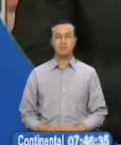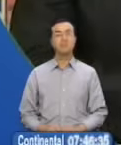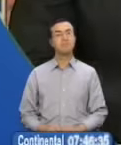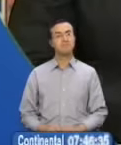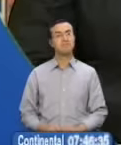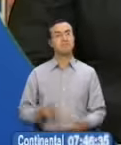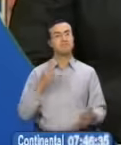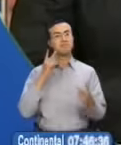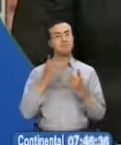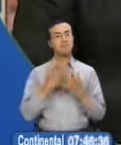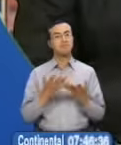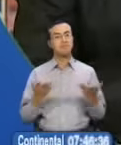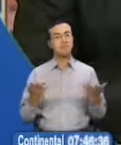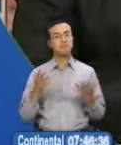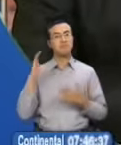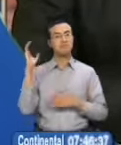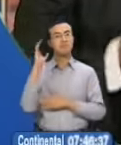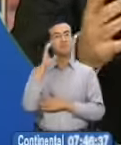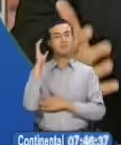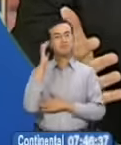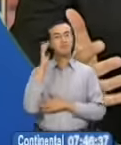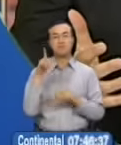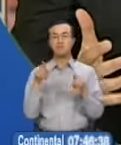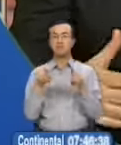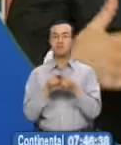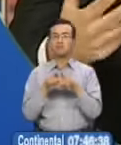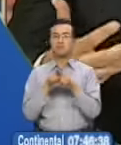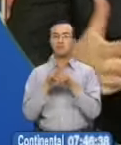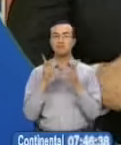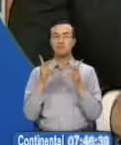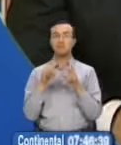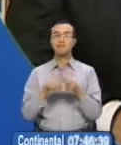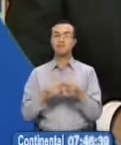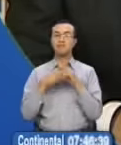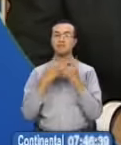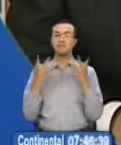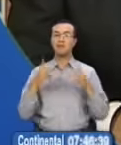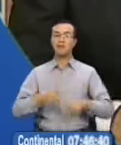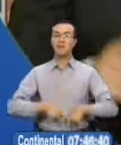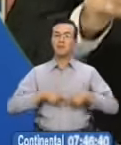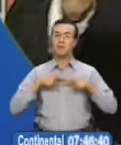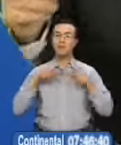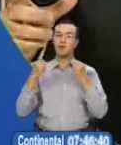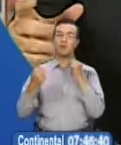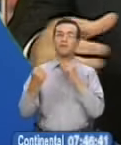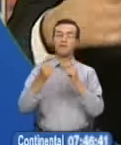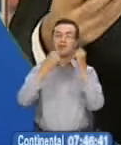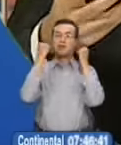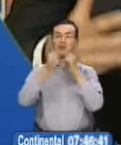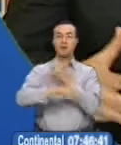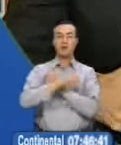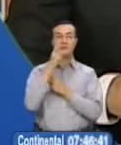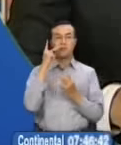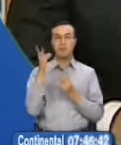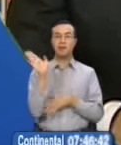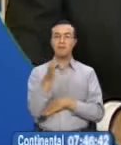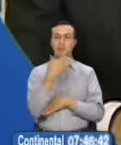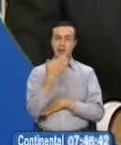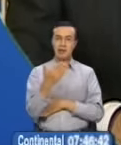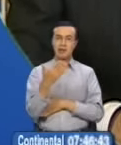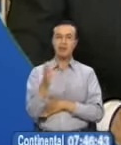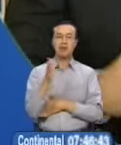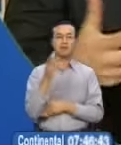Tenían las imágenes de Colombia, ¿no? Al igual que acá, Diego, se empieza a vivir esa fiesta del fútbol. Veíamos ahí en las calles cómo se vende la